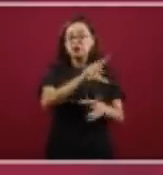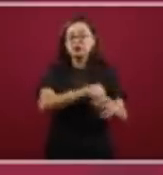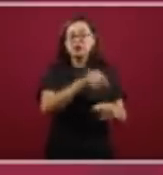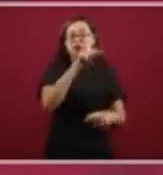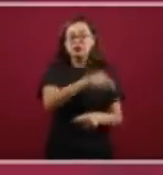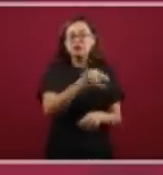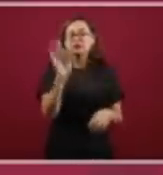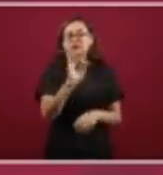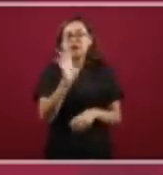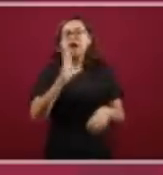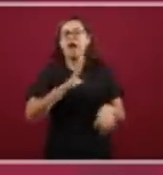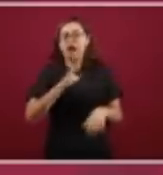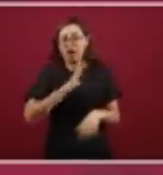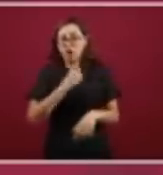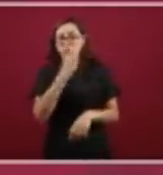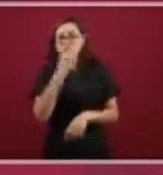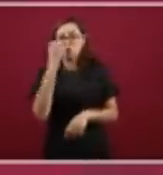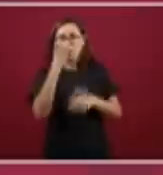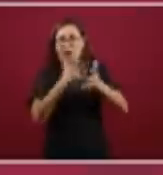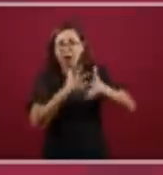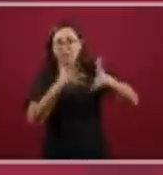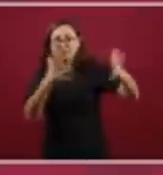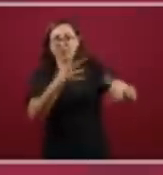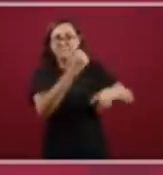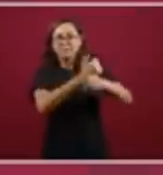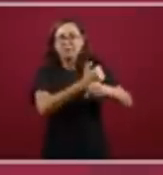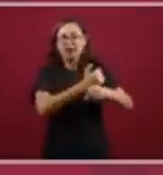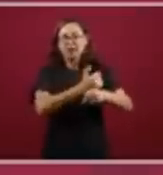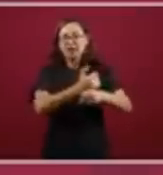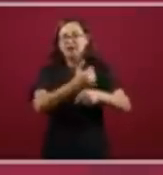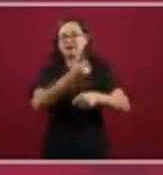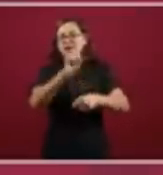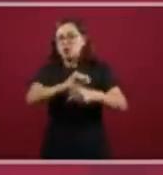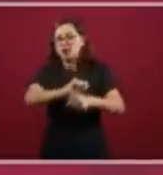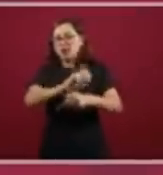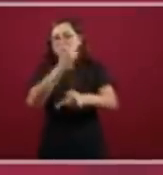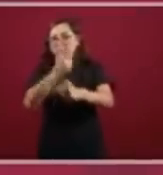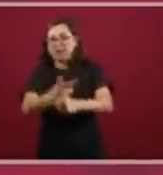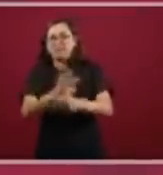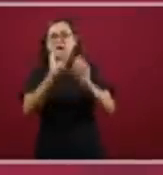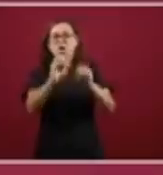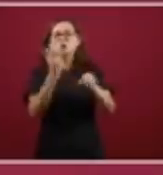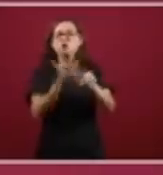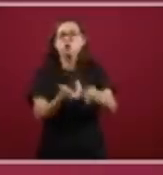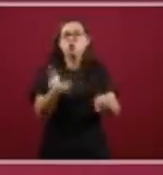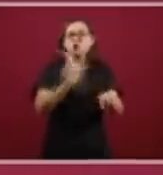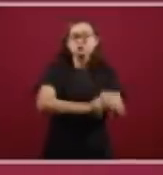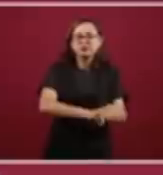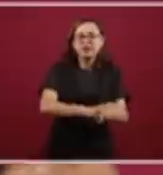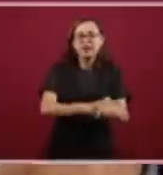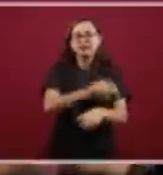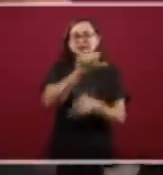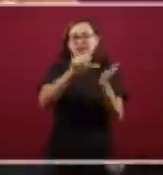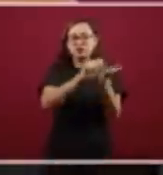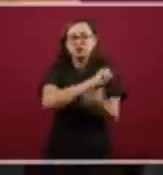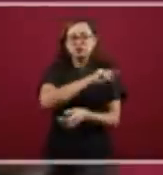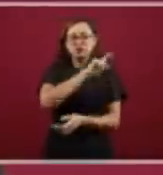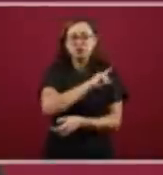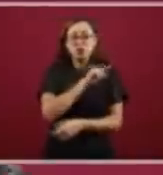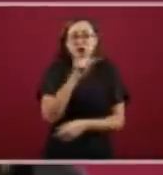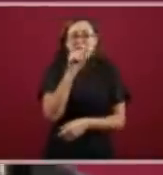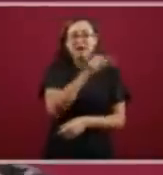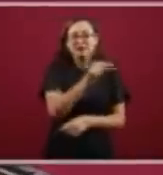secundaria y preparatoria, una unidad médica rural. Entonces,